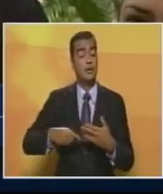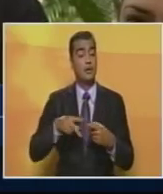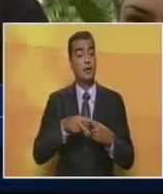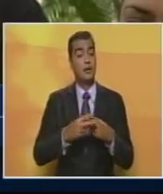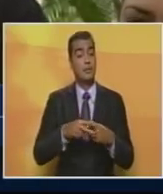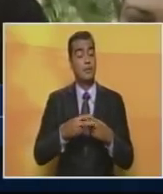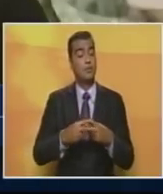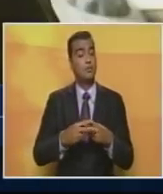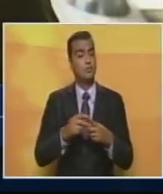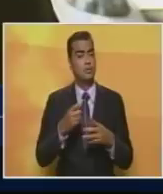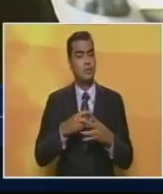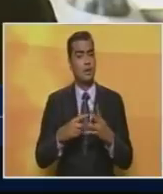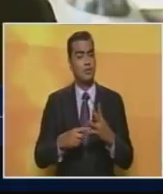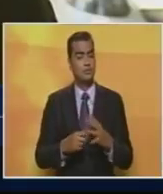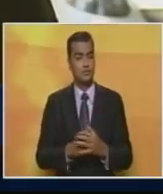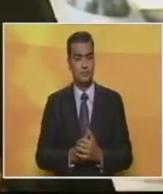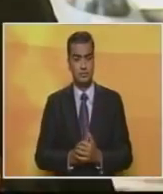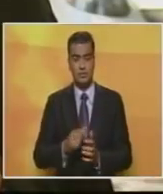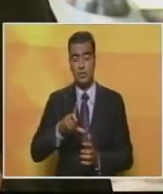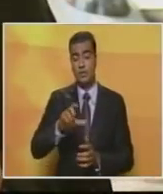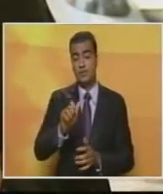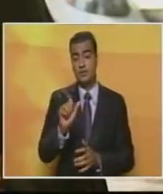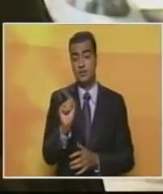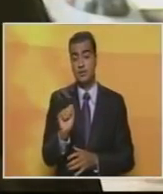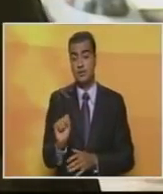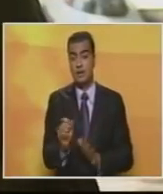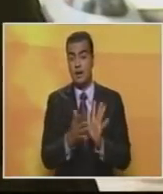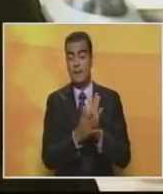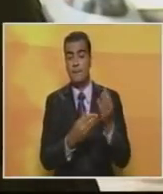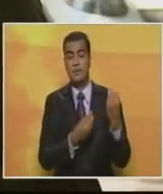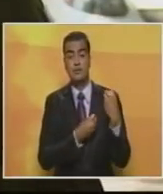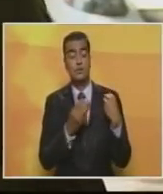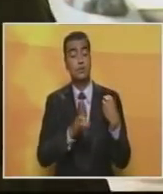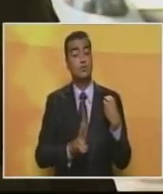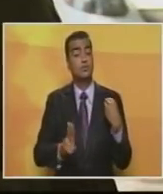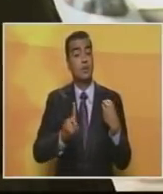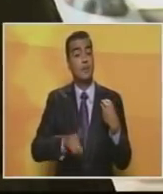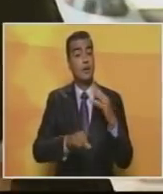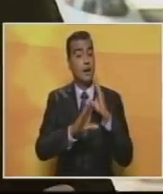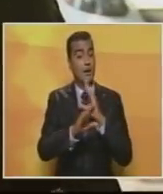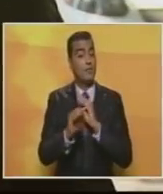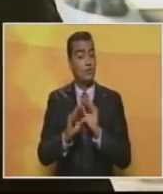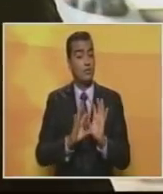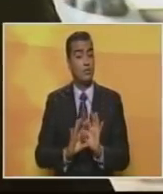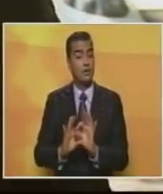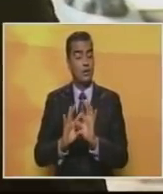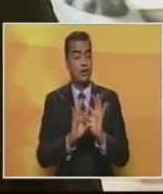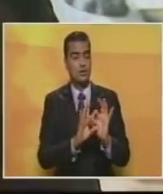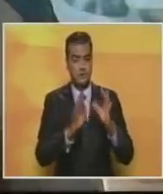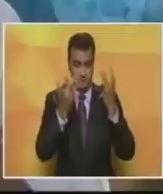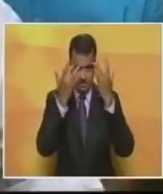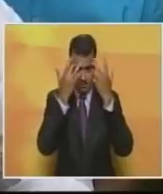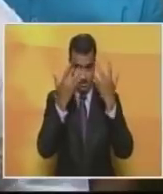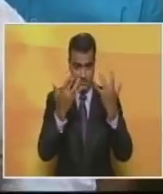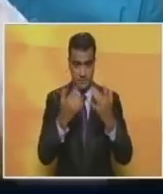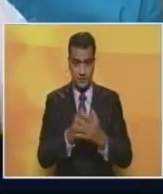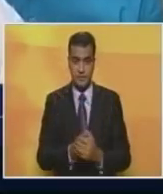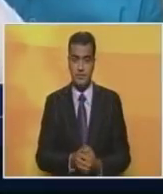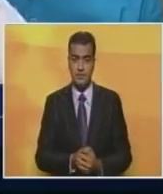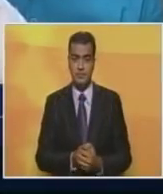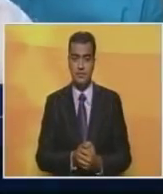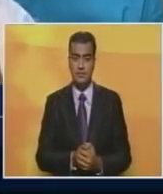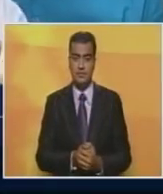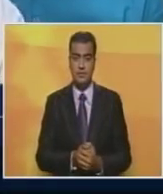repuestos, insumos. Por su parte, Luis Alberto Salazar, en representación de los usuarios, habló de una alianza estratégica. Consiste en